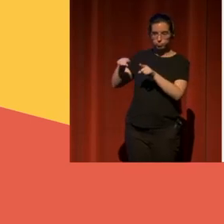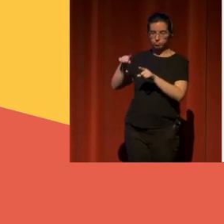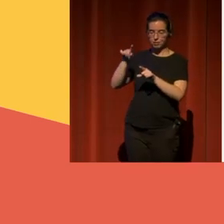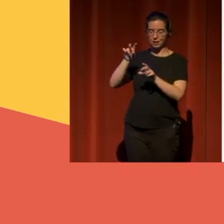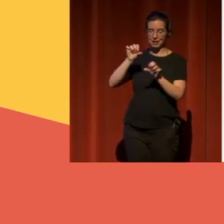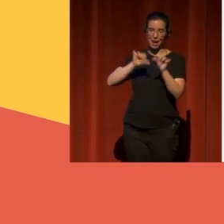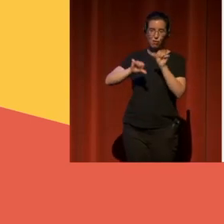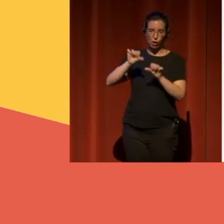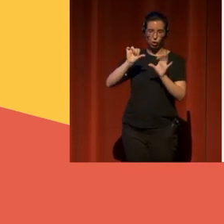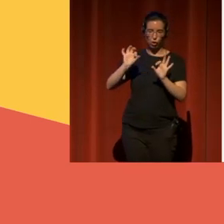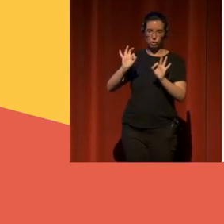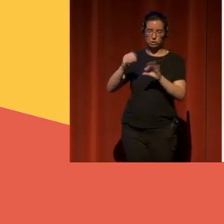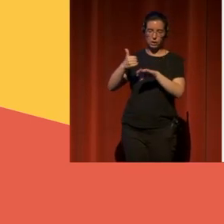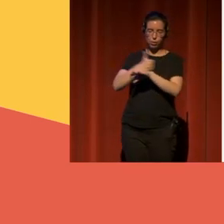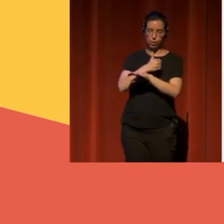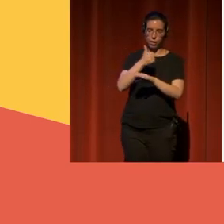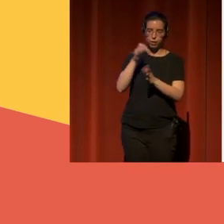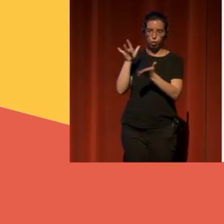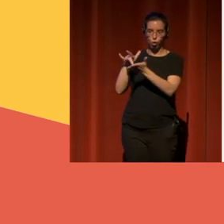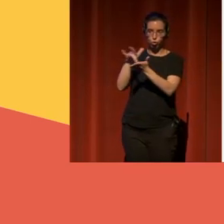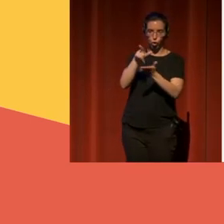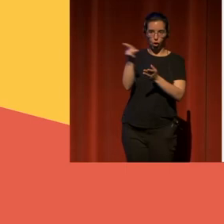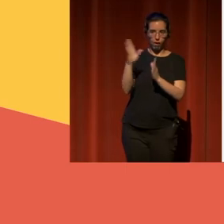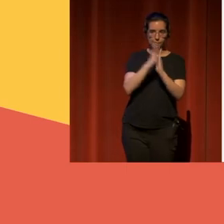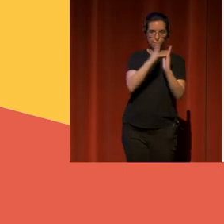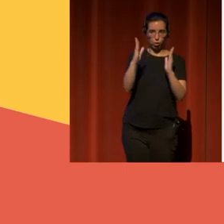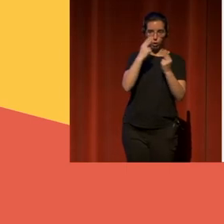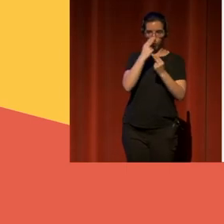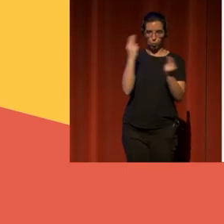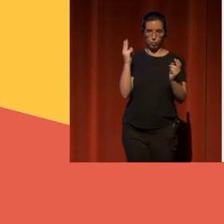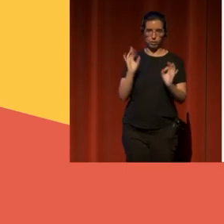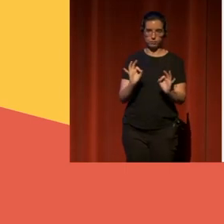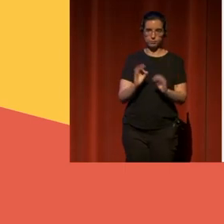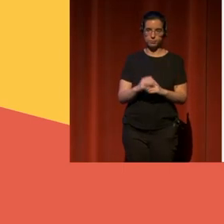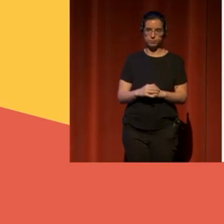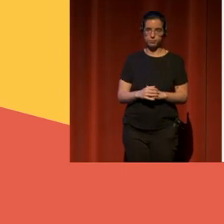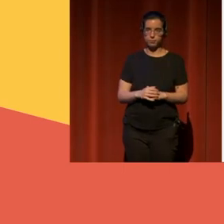laboratorios ciudadanos realizados en bibliotecas públicas.